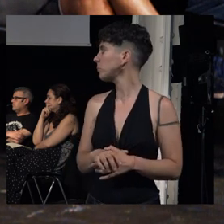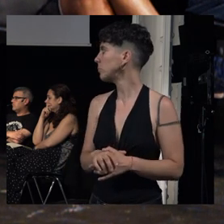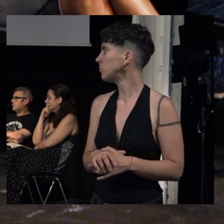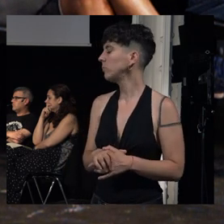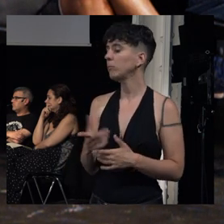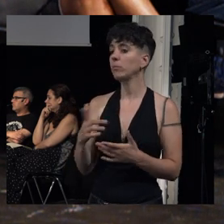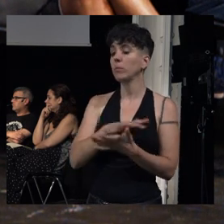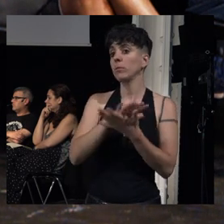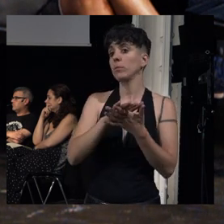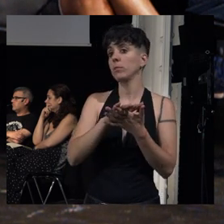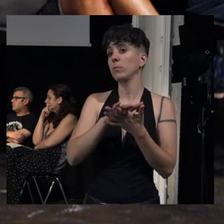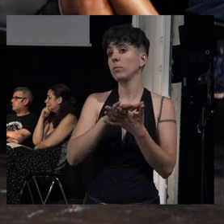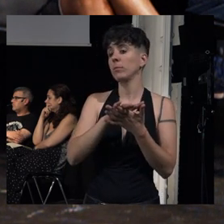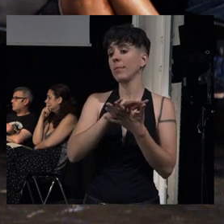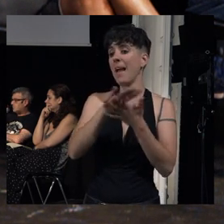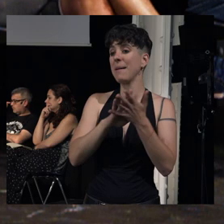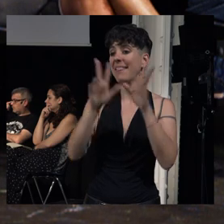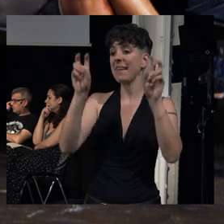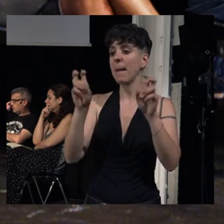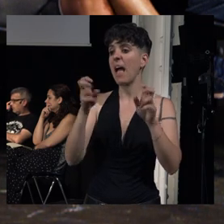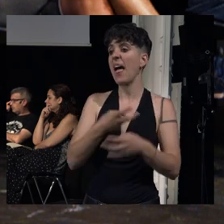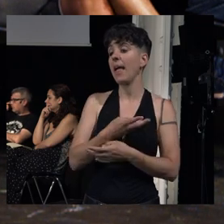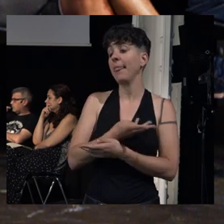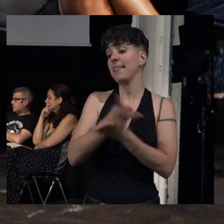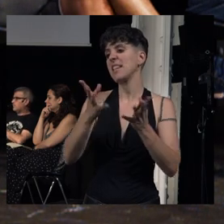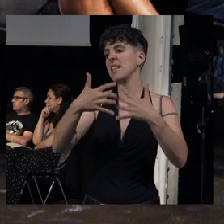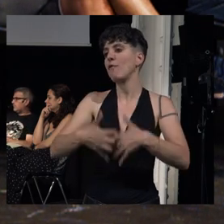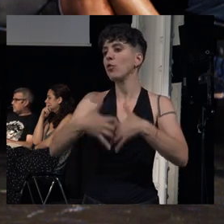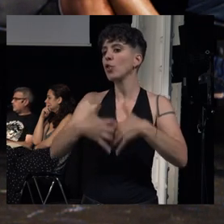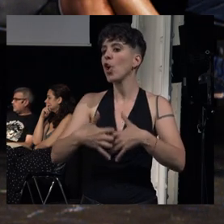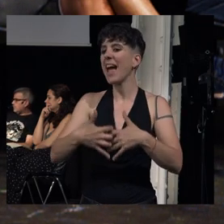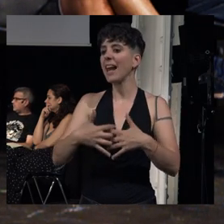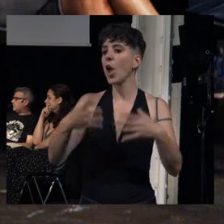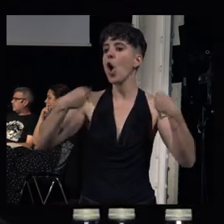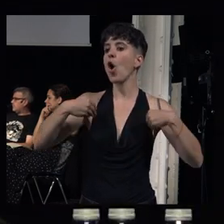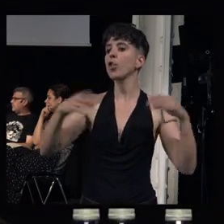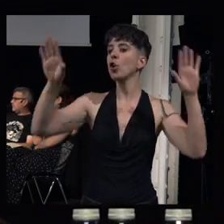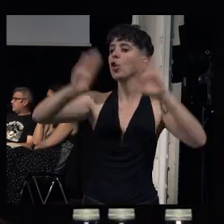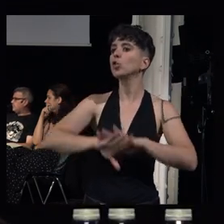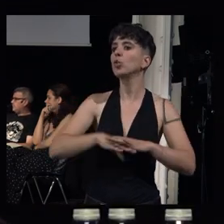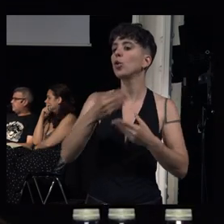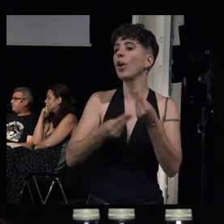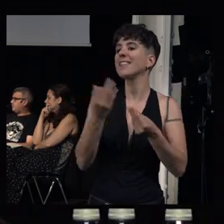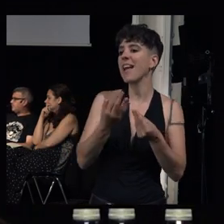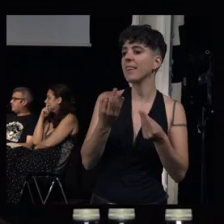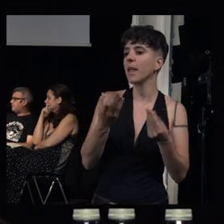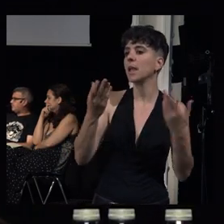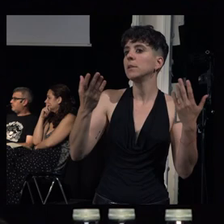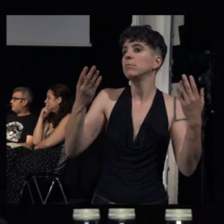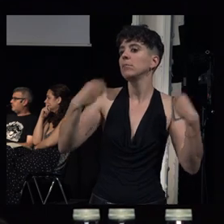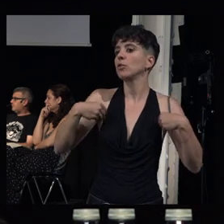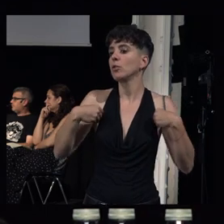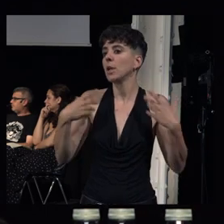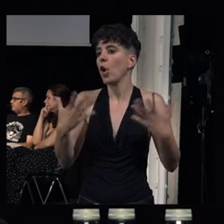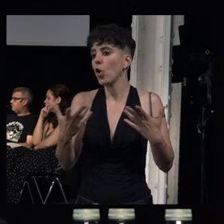podría hablar también de, en el ámbito de la diversidad funcional, de cómo se está construyendo el ocio nocturno y qué propuestas se están haciendo, ¿no?, el ocio nocturno LGTBI,